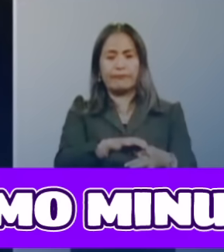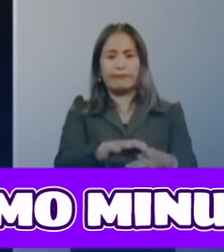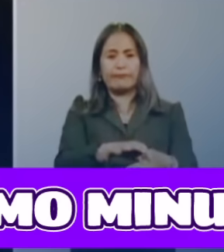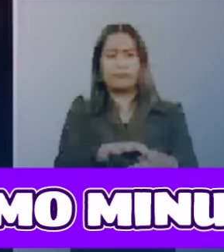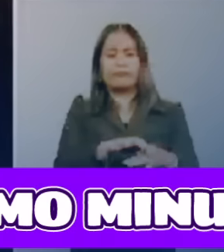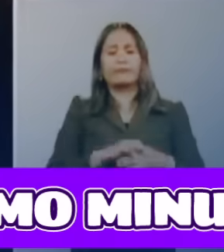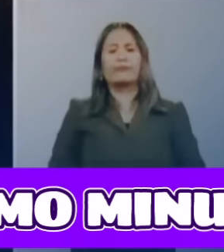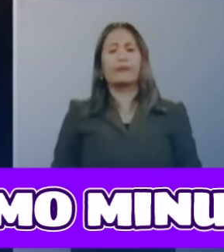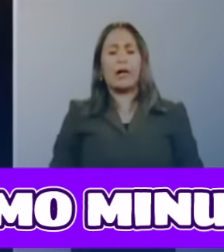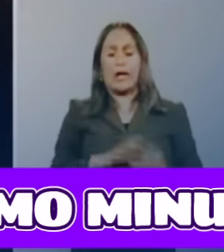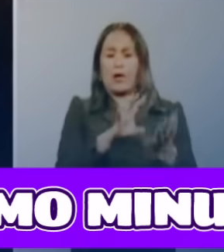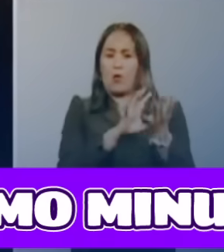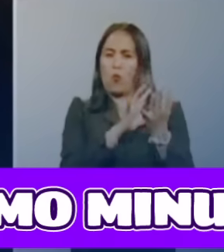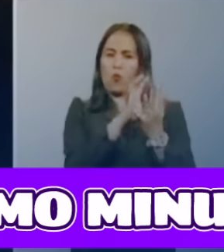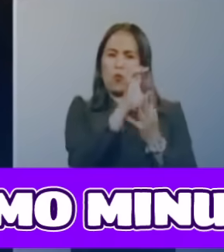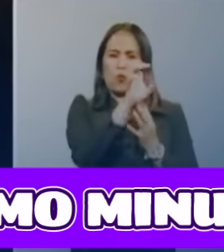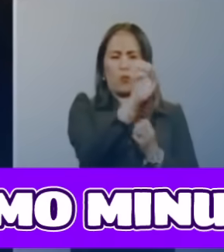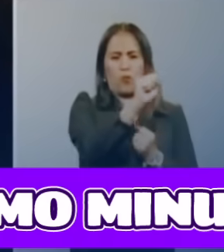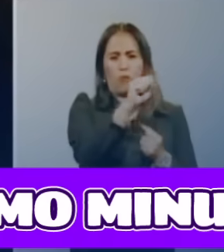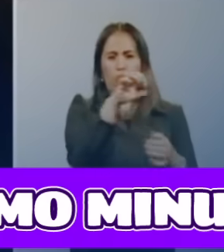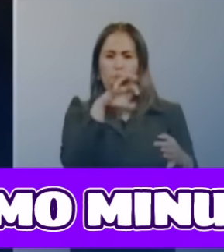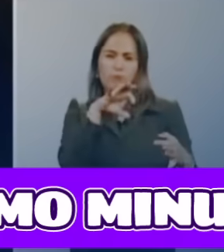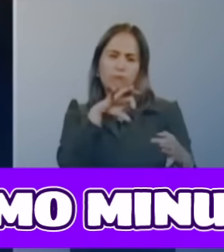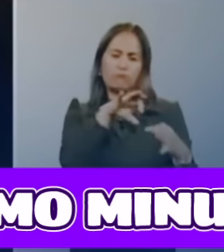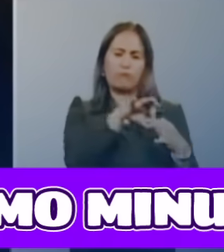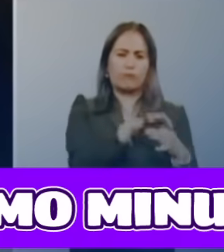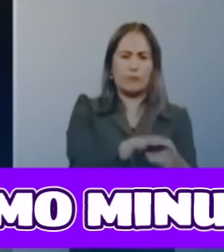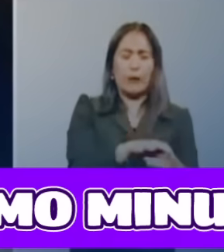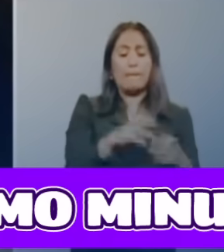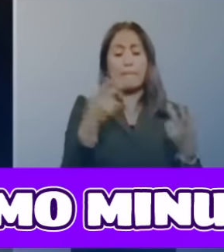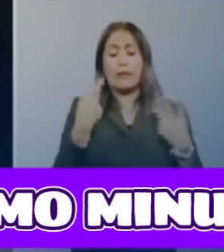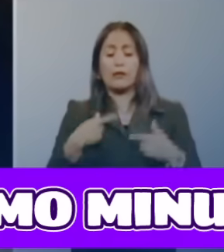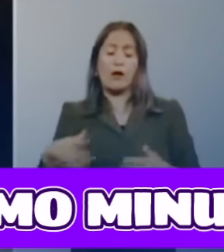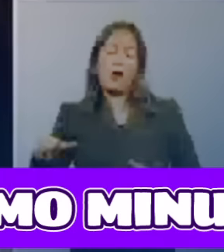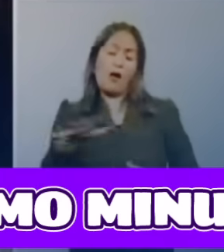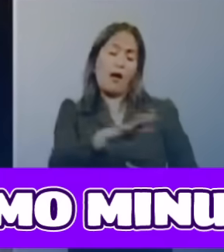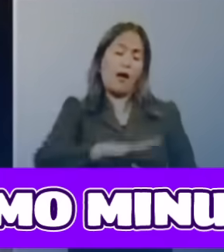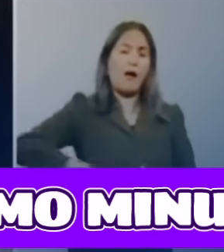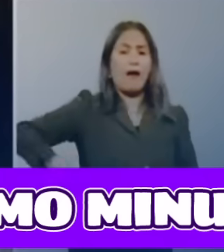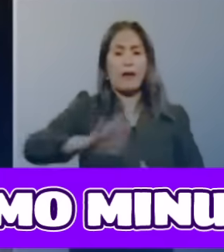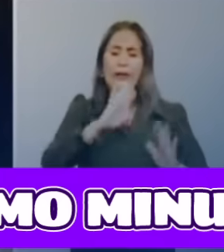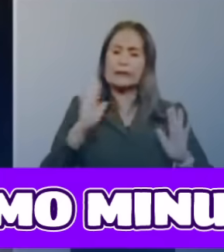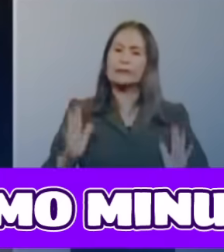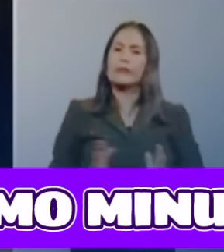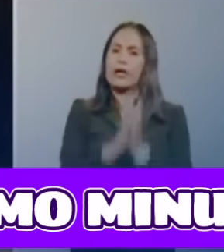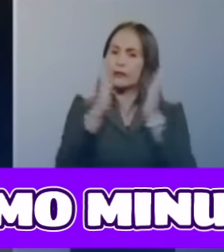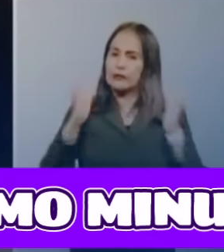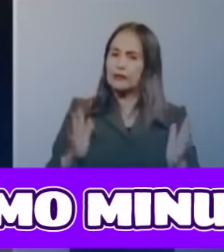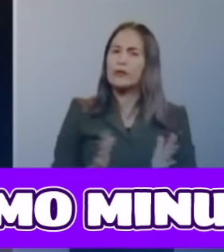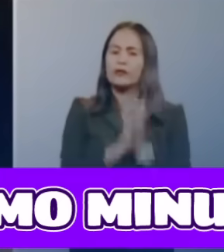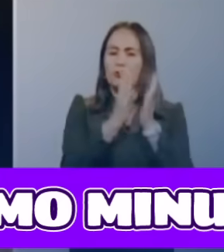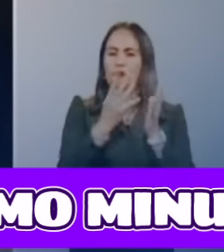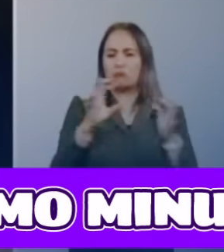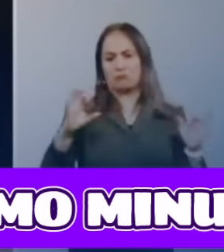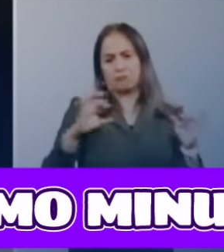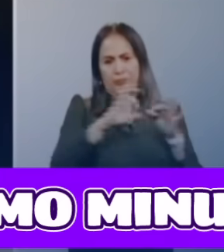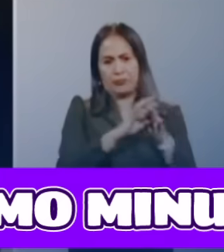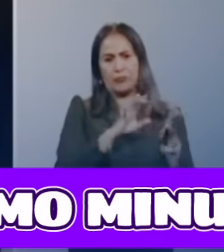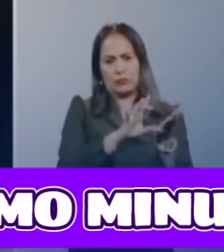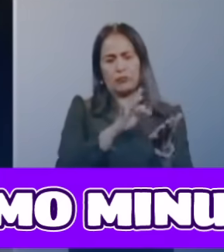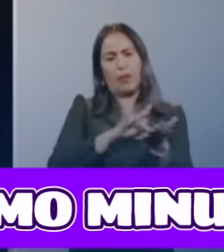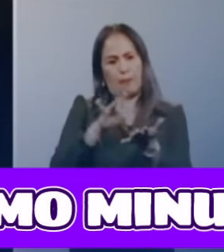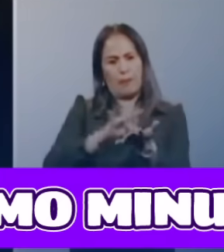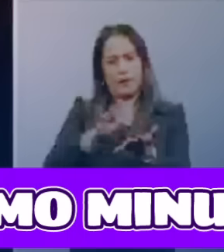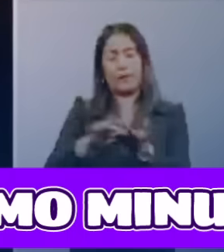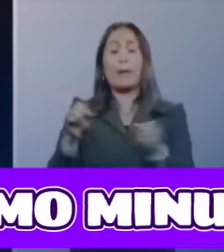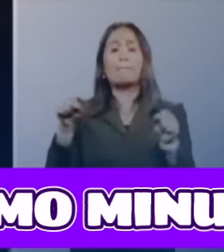del carácter constitucional de las sociedades democráticas. La independencia y